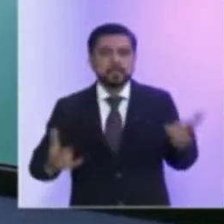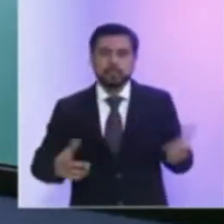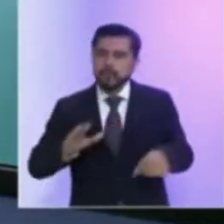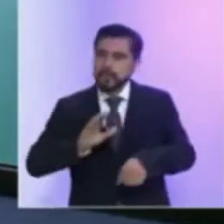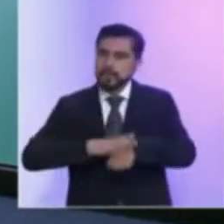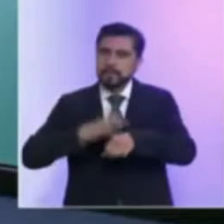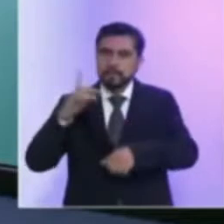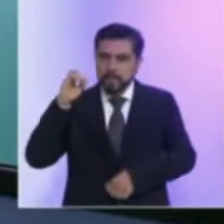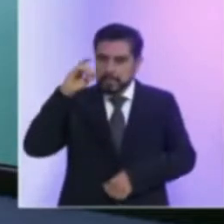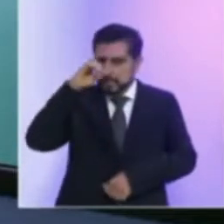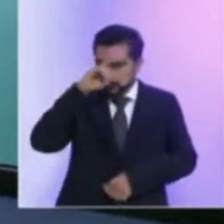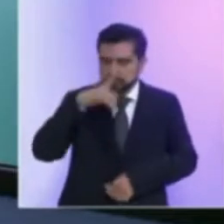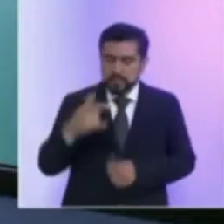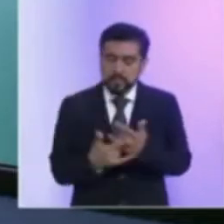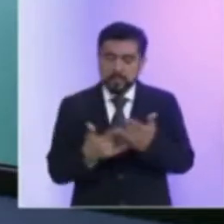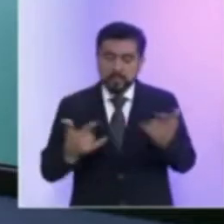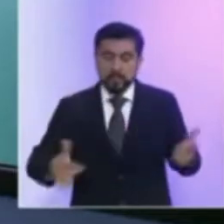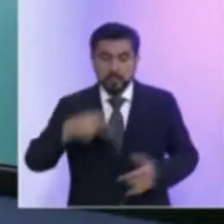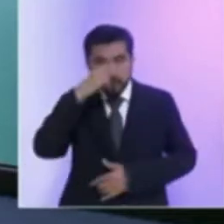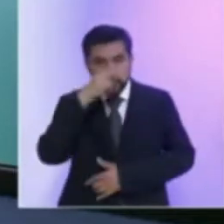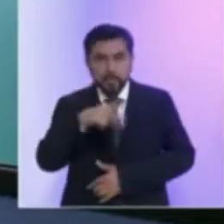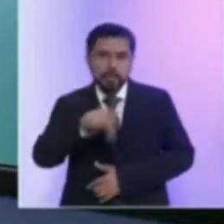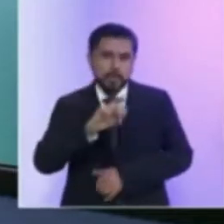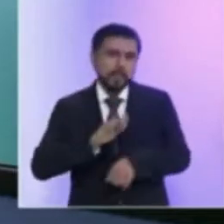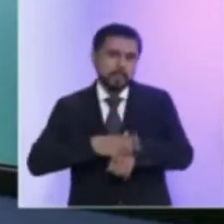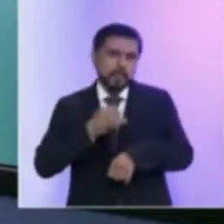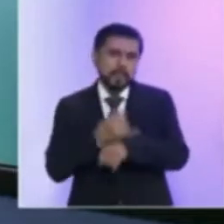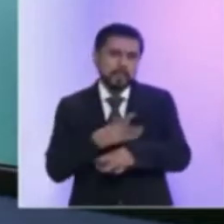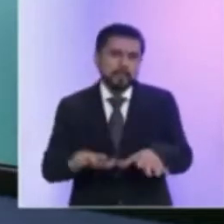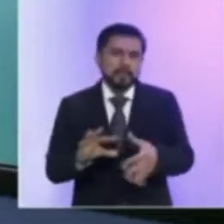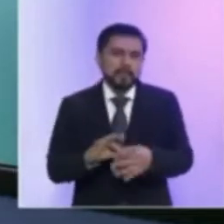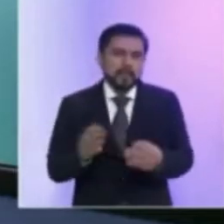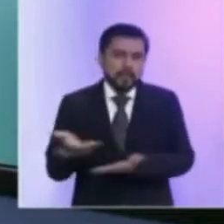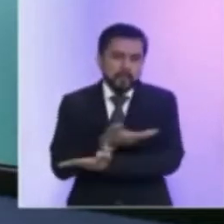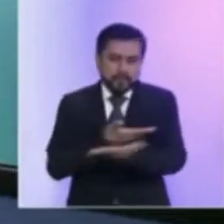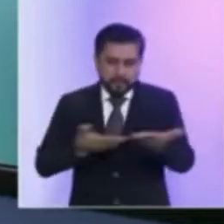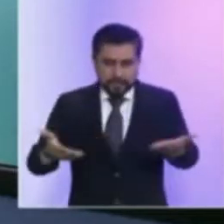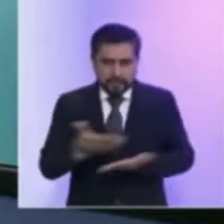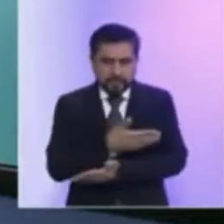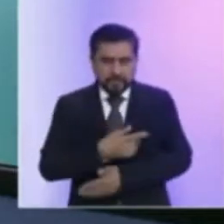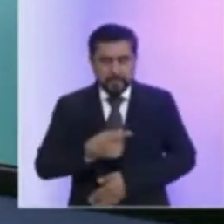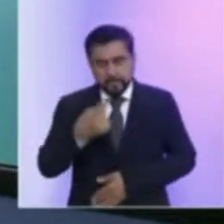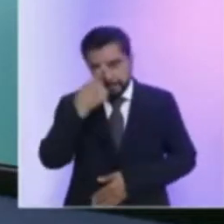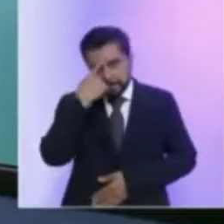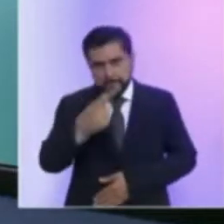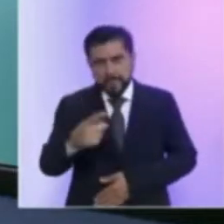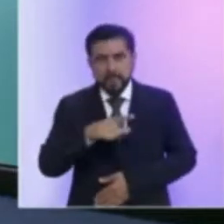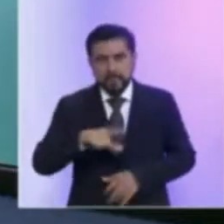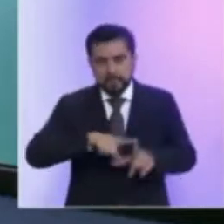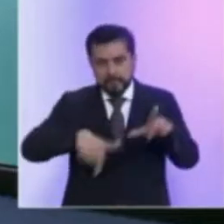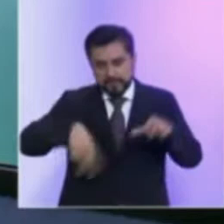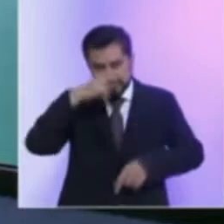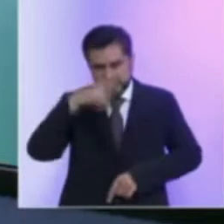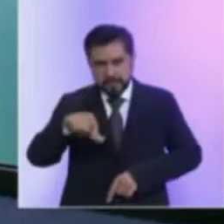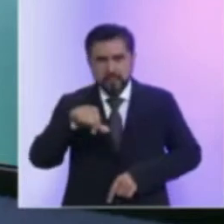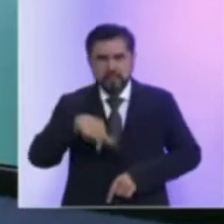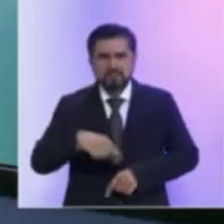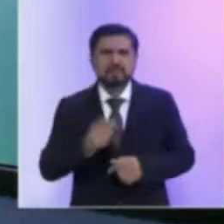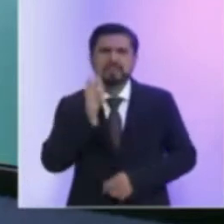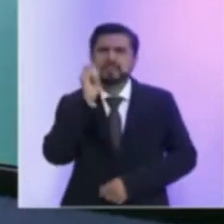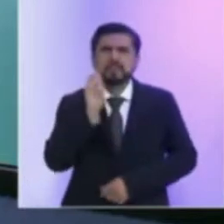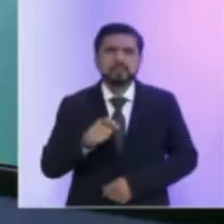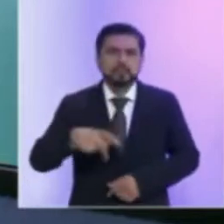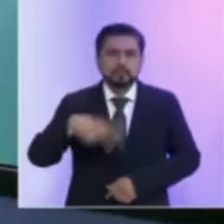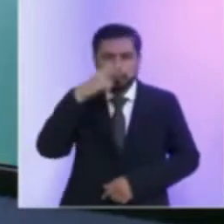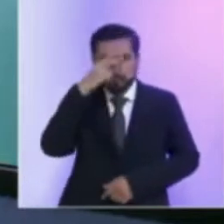la historia de México. Pero hay muchos más datos a destacar que nos dicen mucho del país que hoy somos, del país que